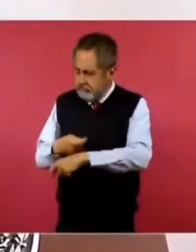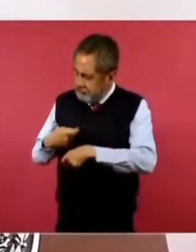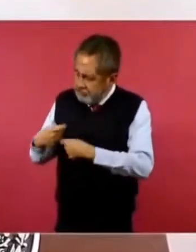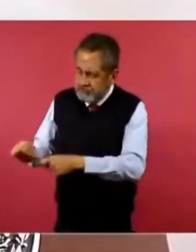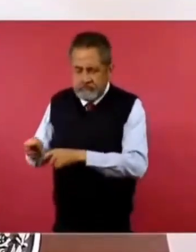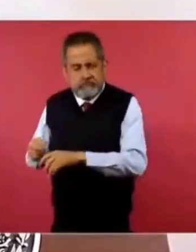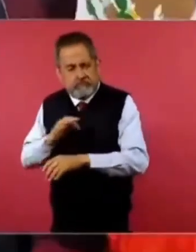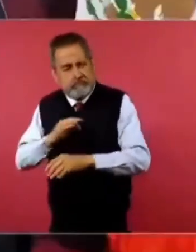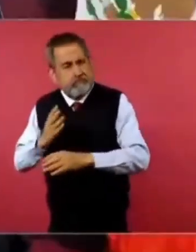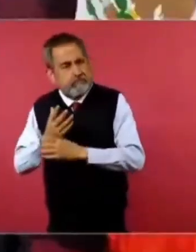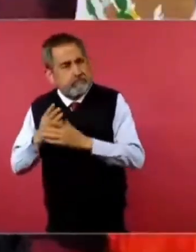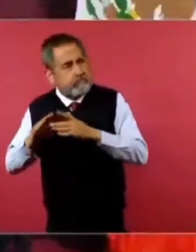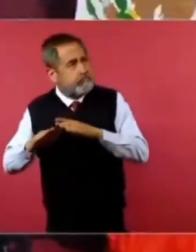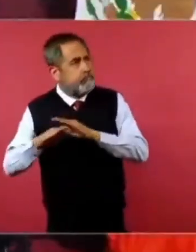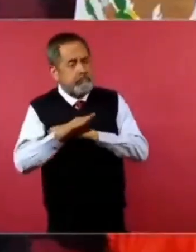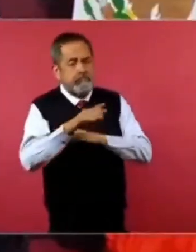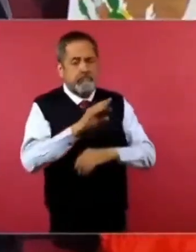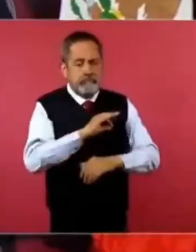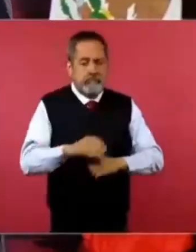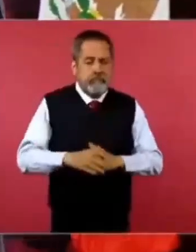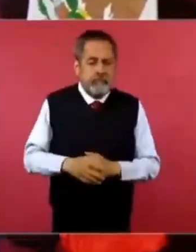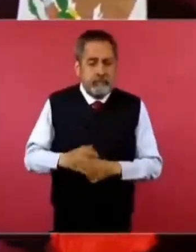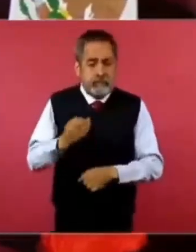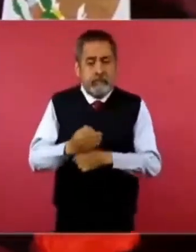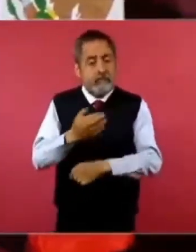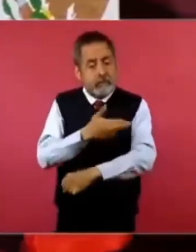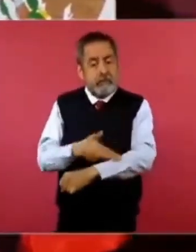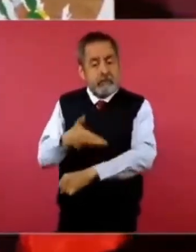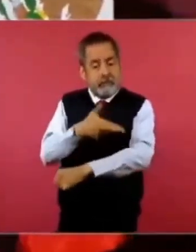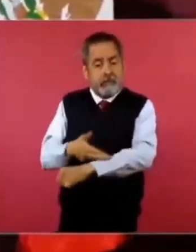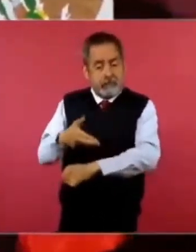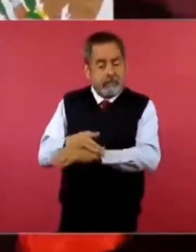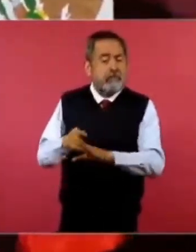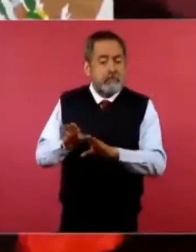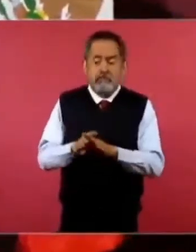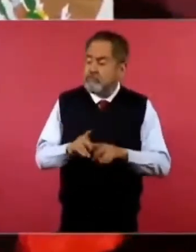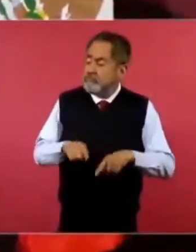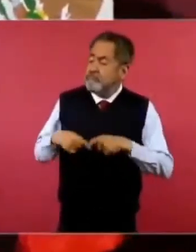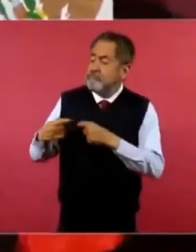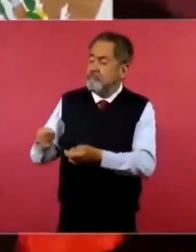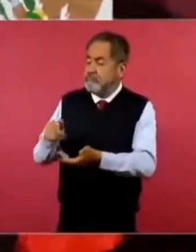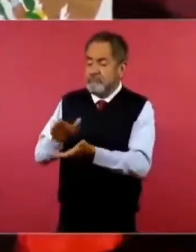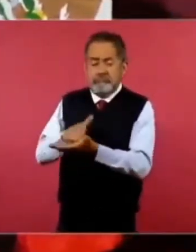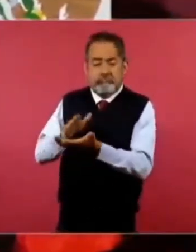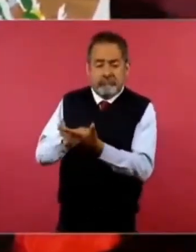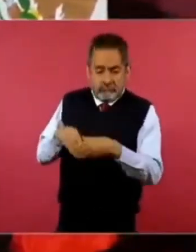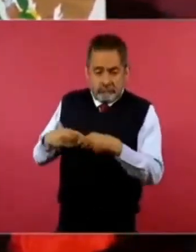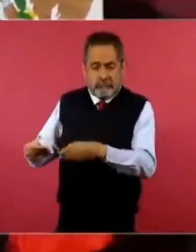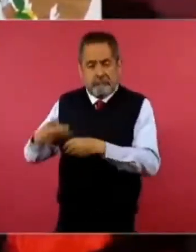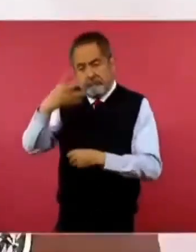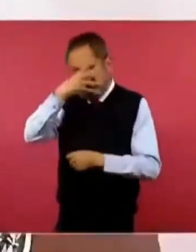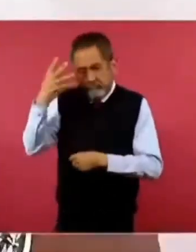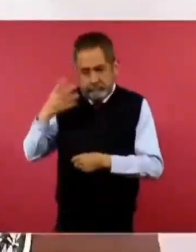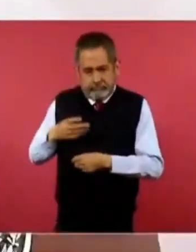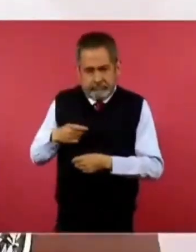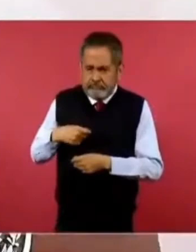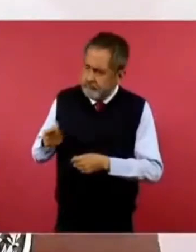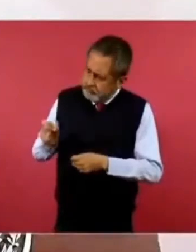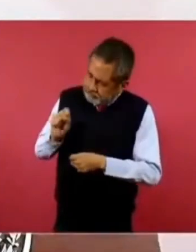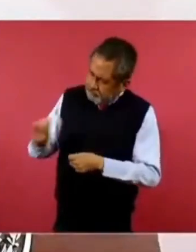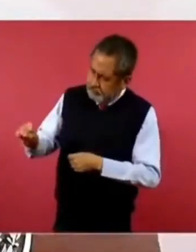que no había. Se pueden hacer trámites y se puede llegar legalmente a Estados Unidos.